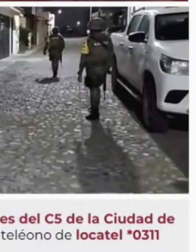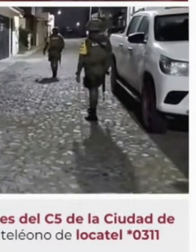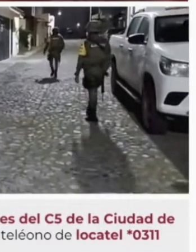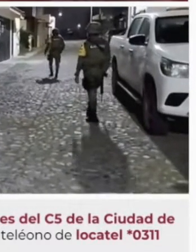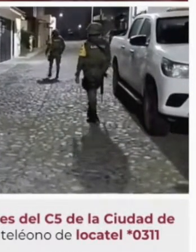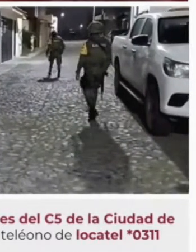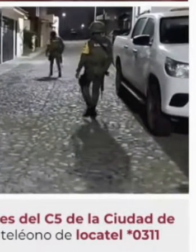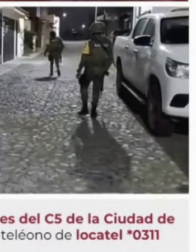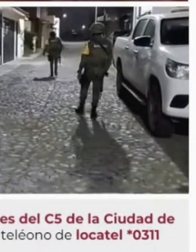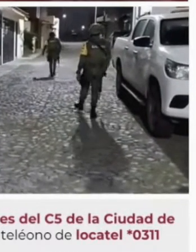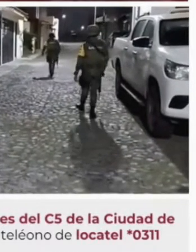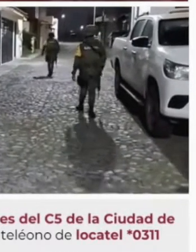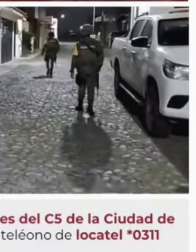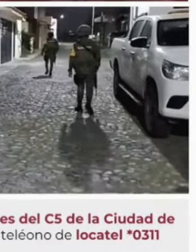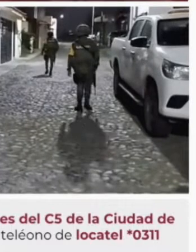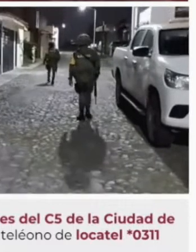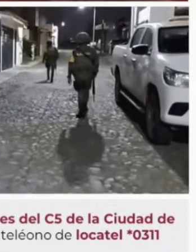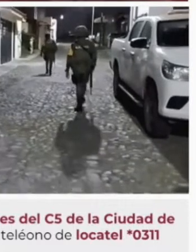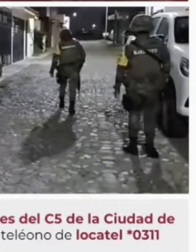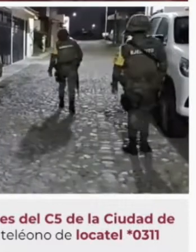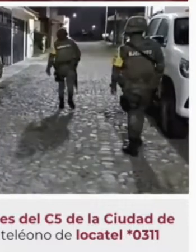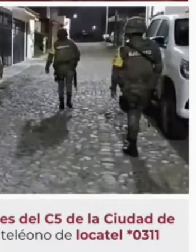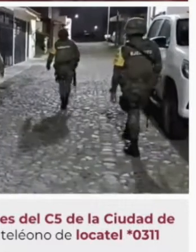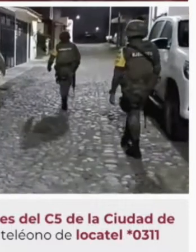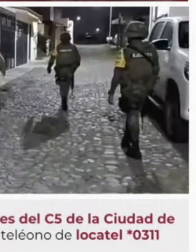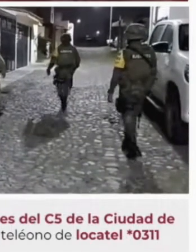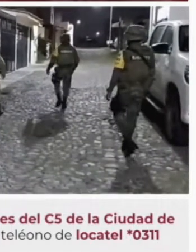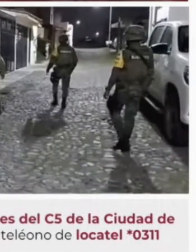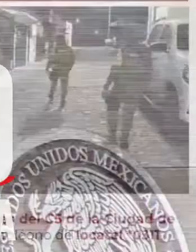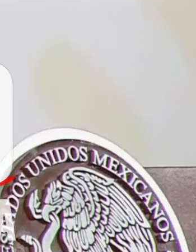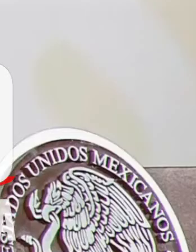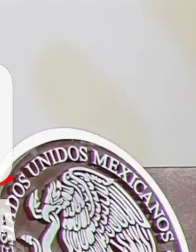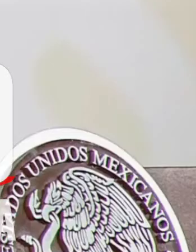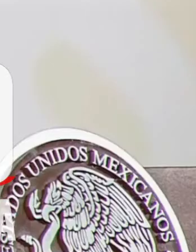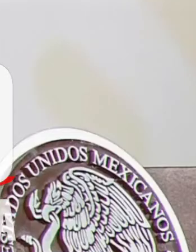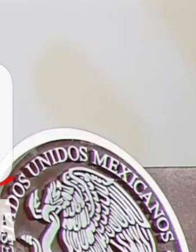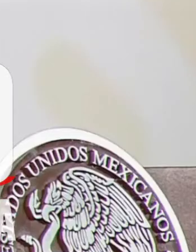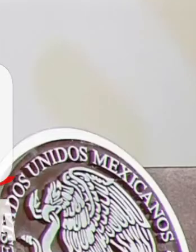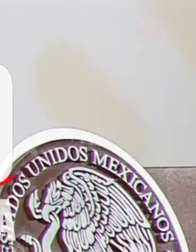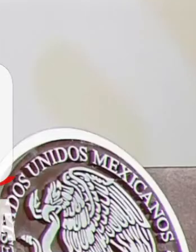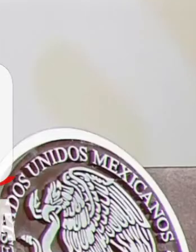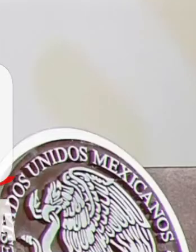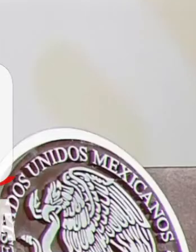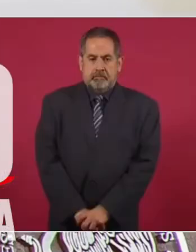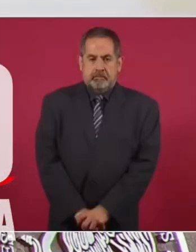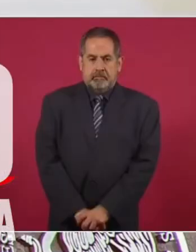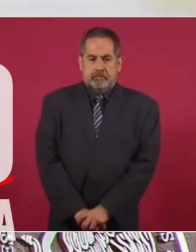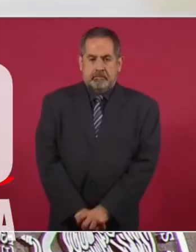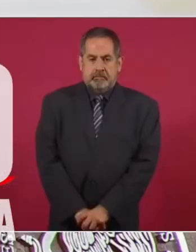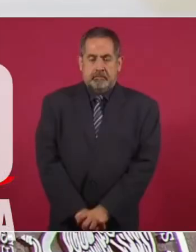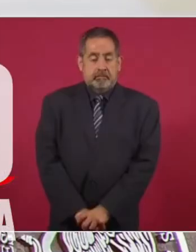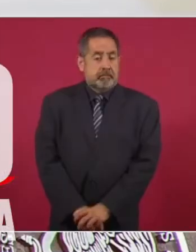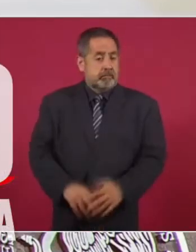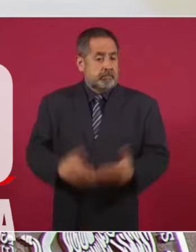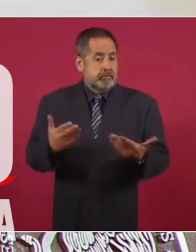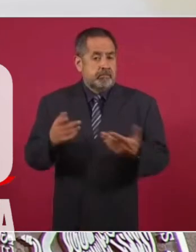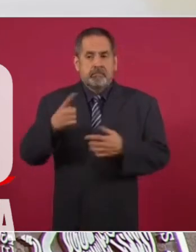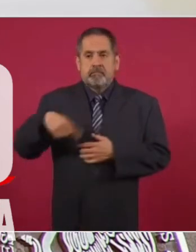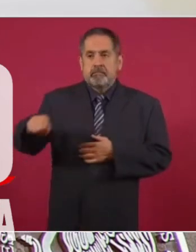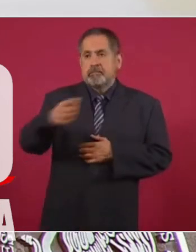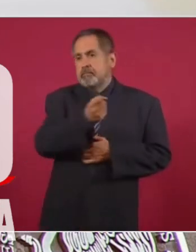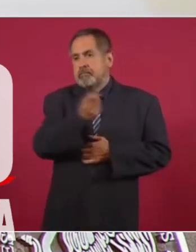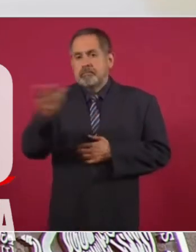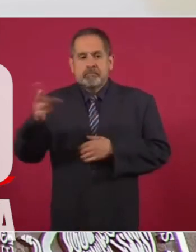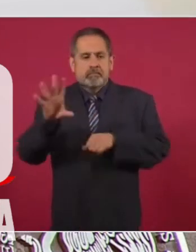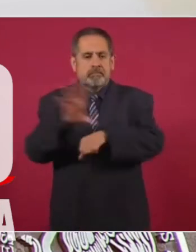312,533 personas o usuarios con alguna afectación en el suministro de energía eléctrica